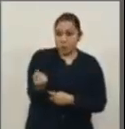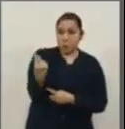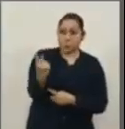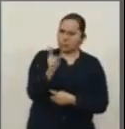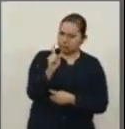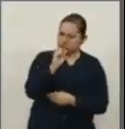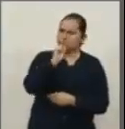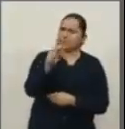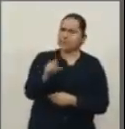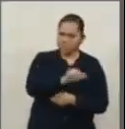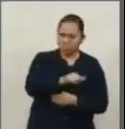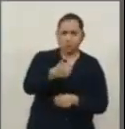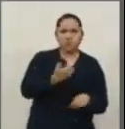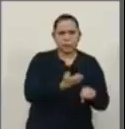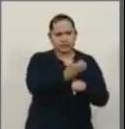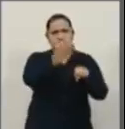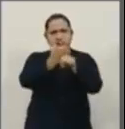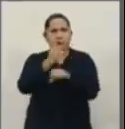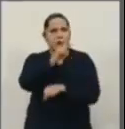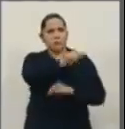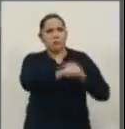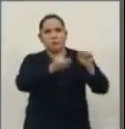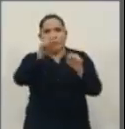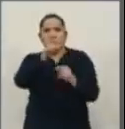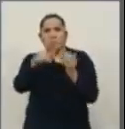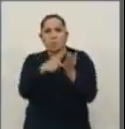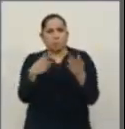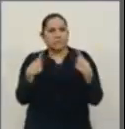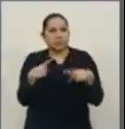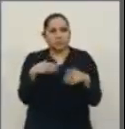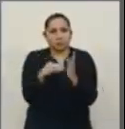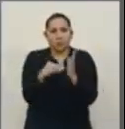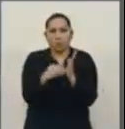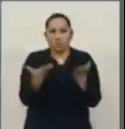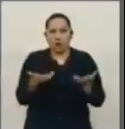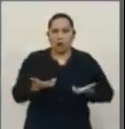de que no tengan un lugar digno donde vivir. Muchas gracias.